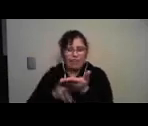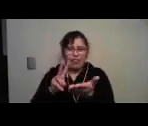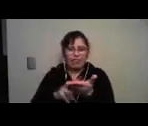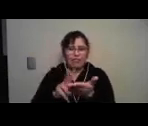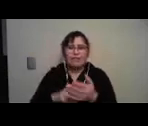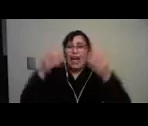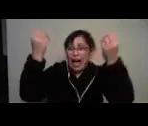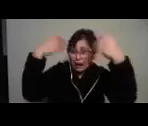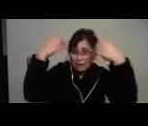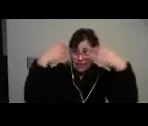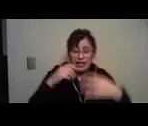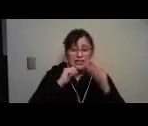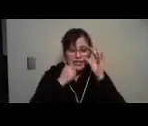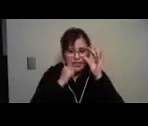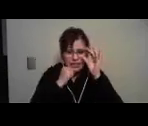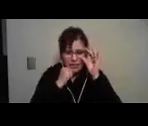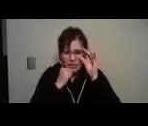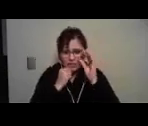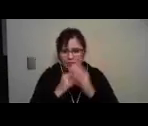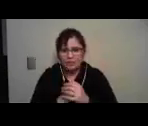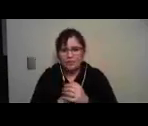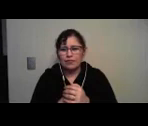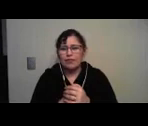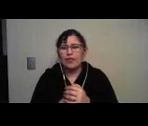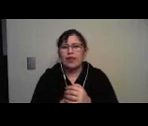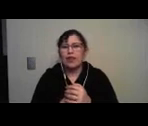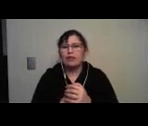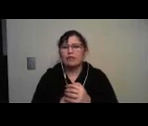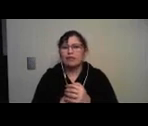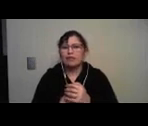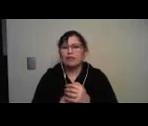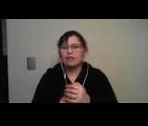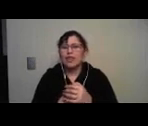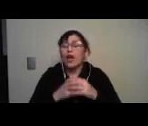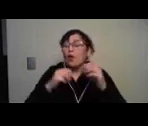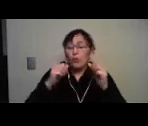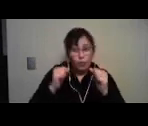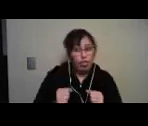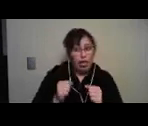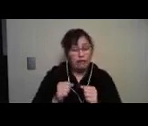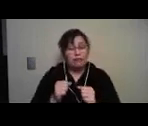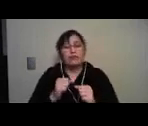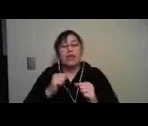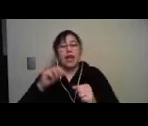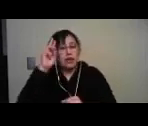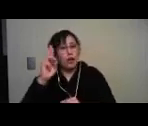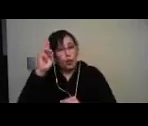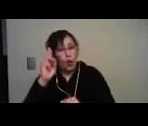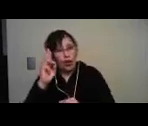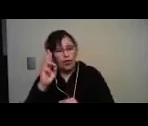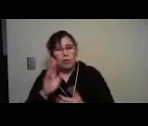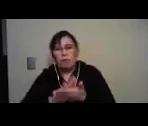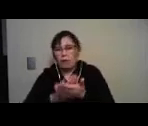aprender significa tener la capacidad de con los recuerdos que uno tiene poder modificar nuestra